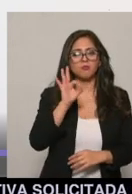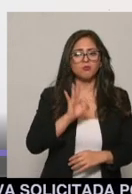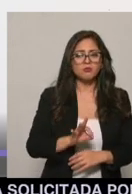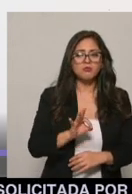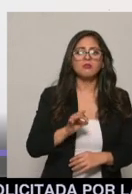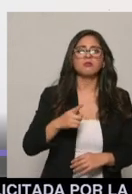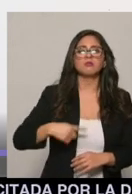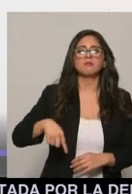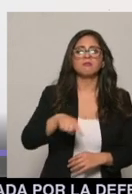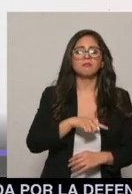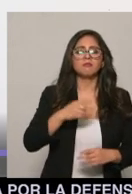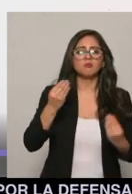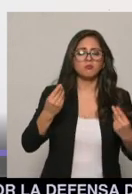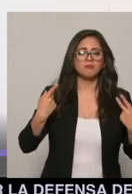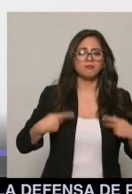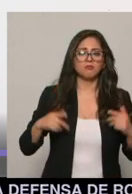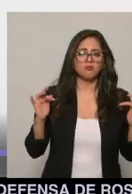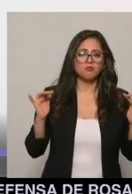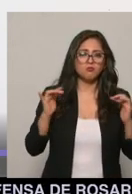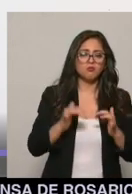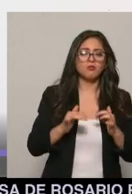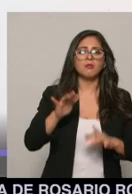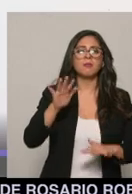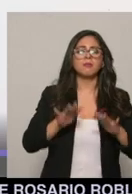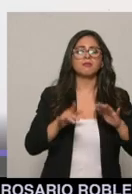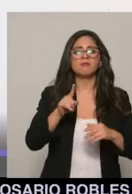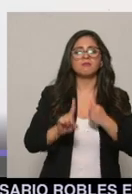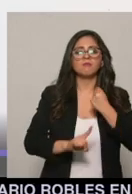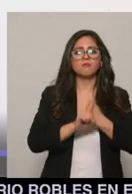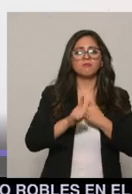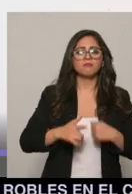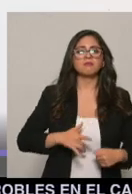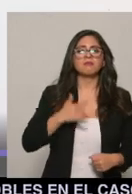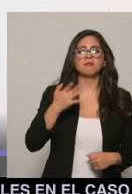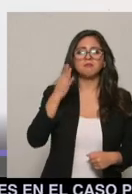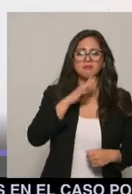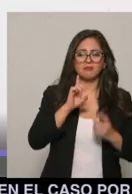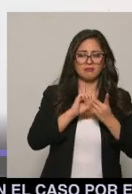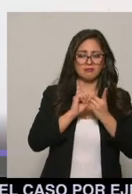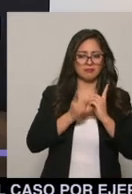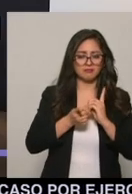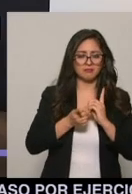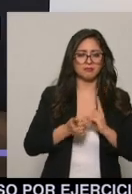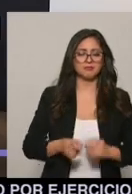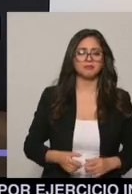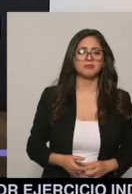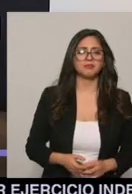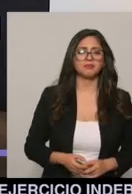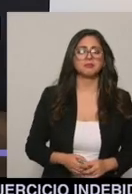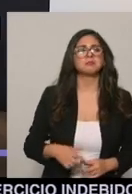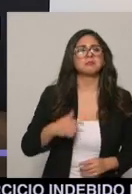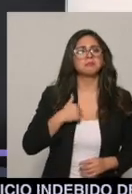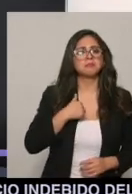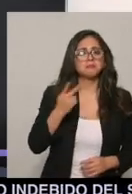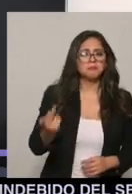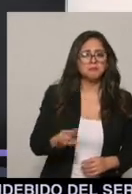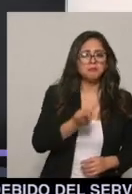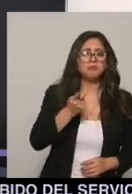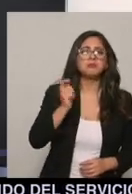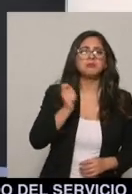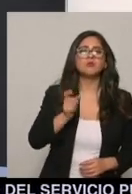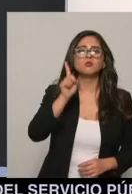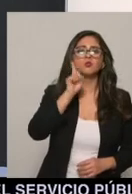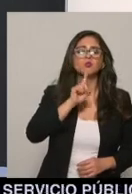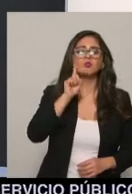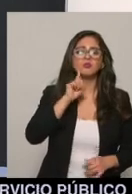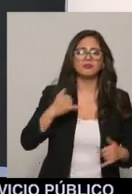demandas, de la demanda de consulta, es por problemas de depresión. ¿Sí? ¿Qué es lo que lleva a una mujer joven, porque la edad promedio